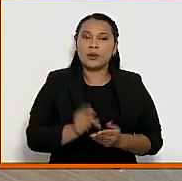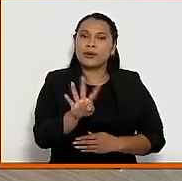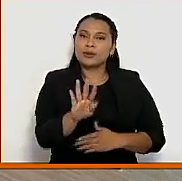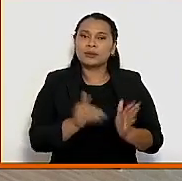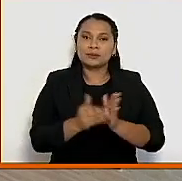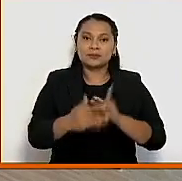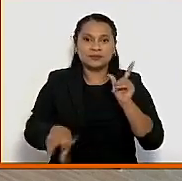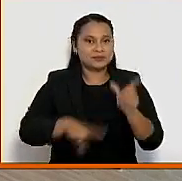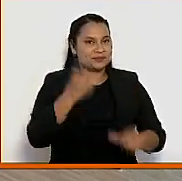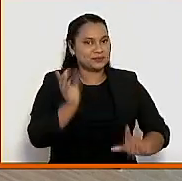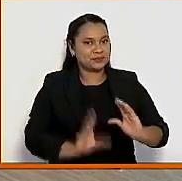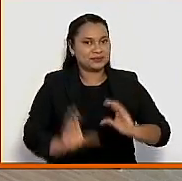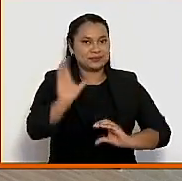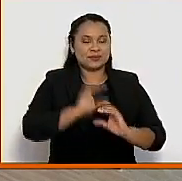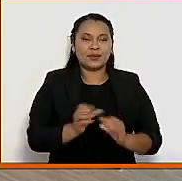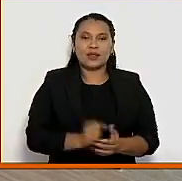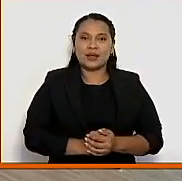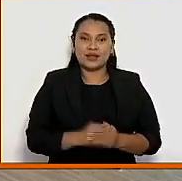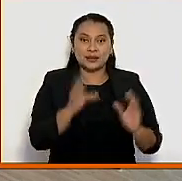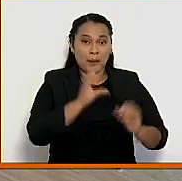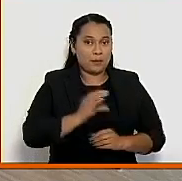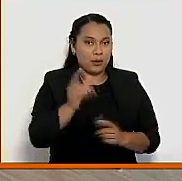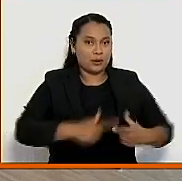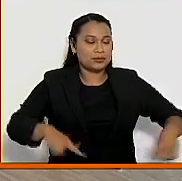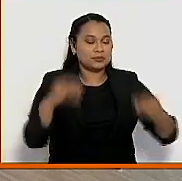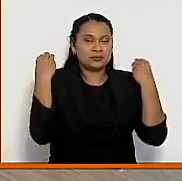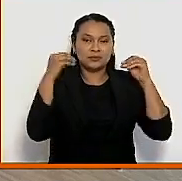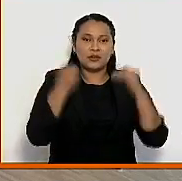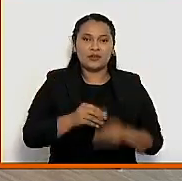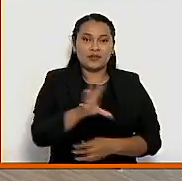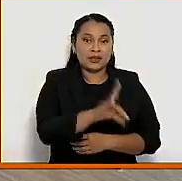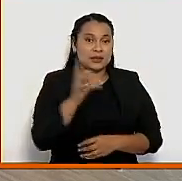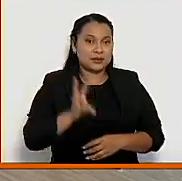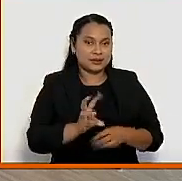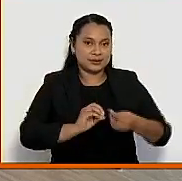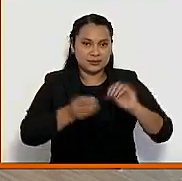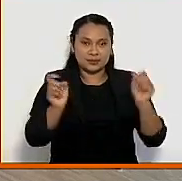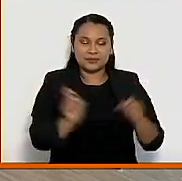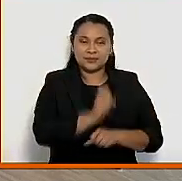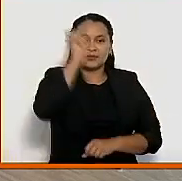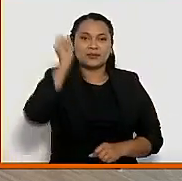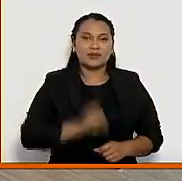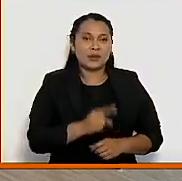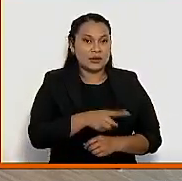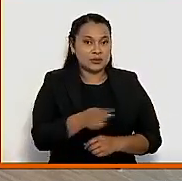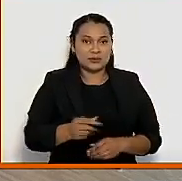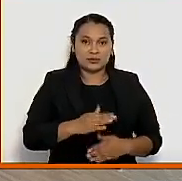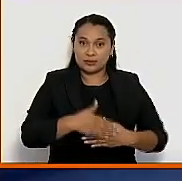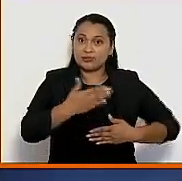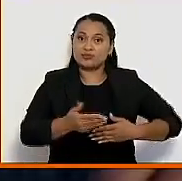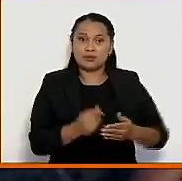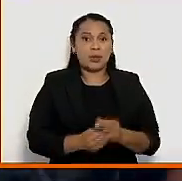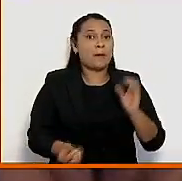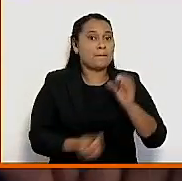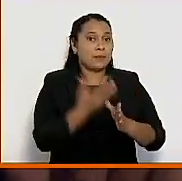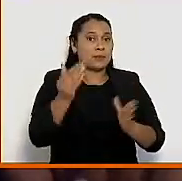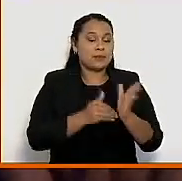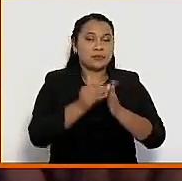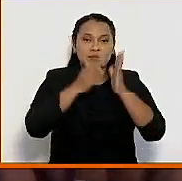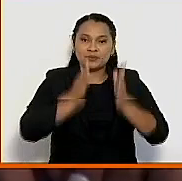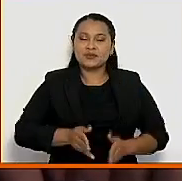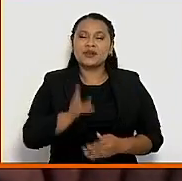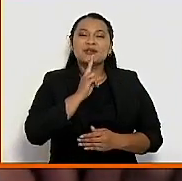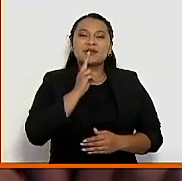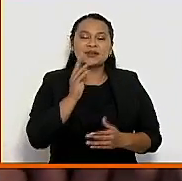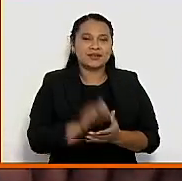con su jugada doble. Anda a tu punto de venta para que compres tus 6 números favoritos y seas el próximo millonario de Honduras. Mucha suerte, porque se viene nuestro primer